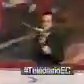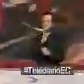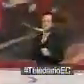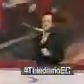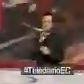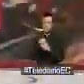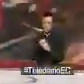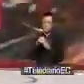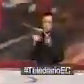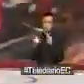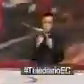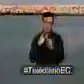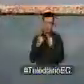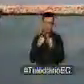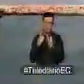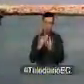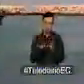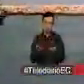para solventar este tema.